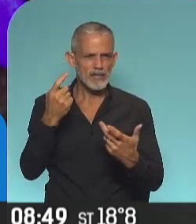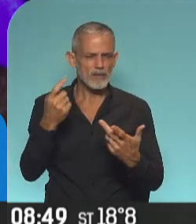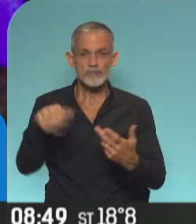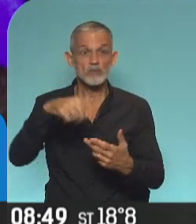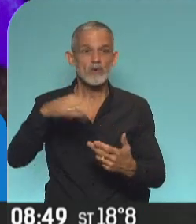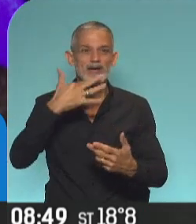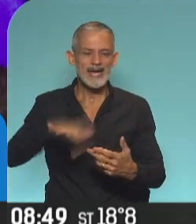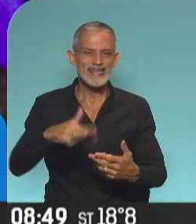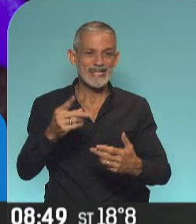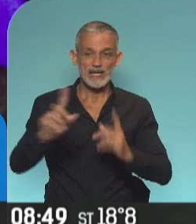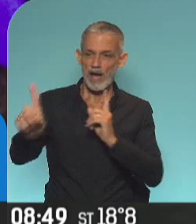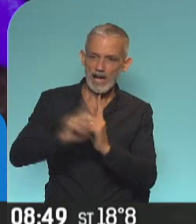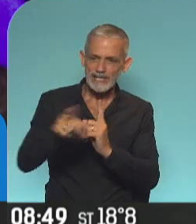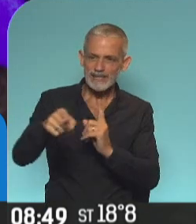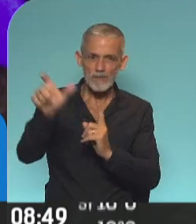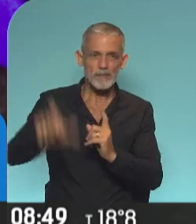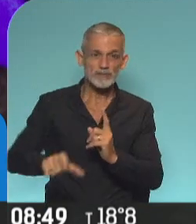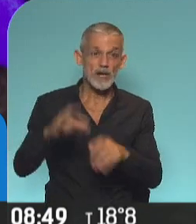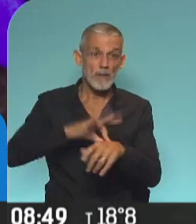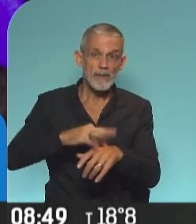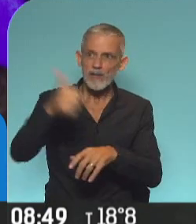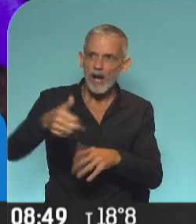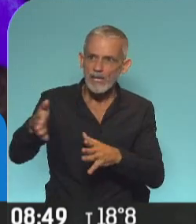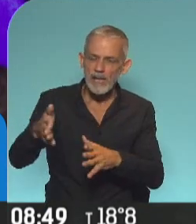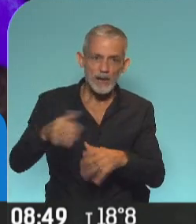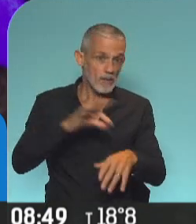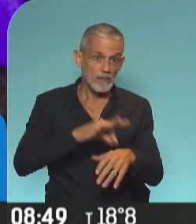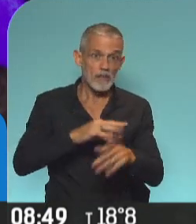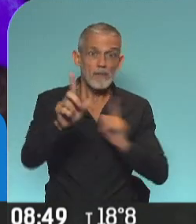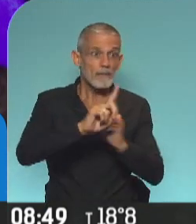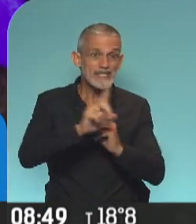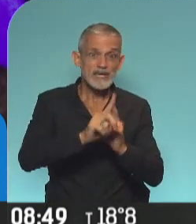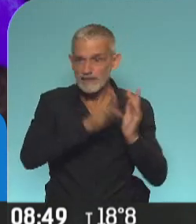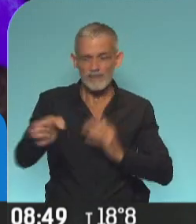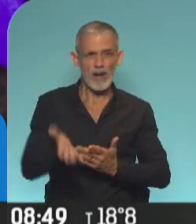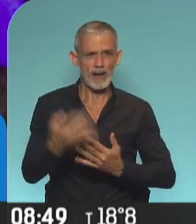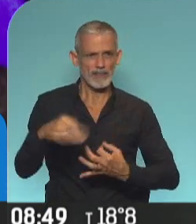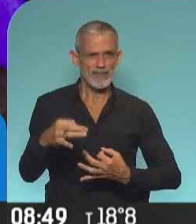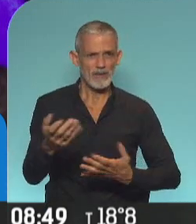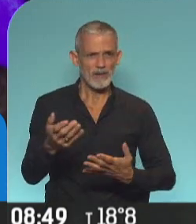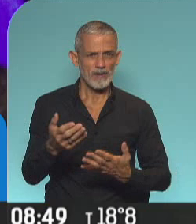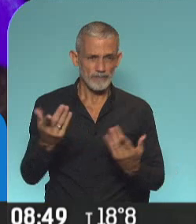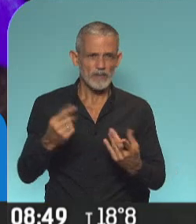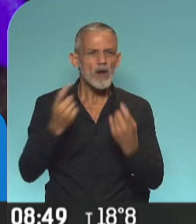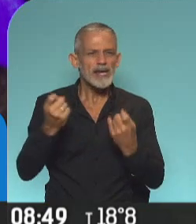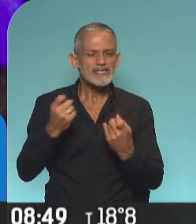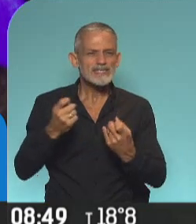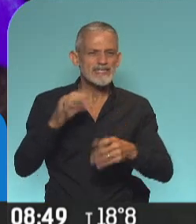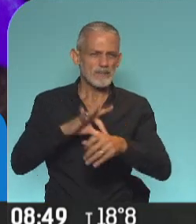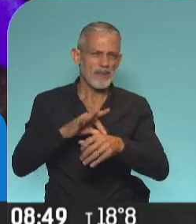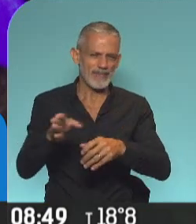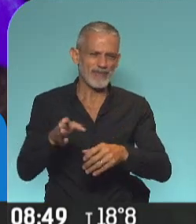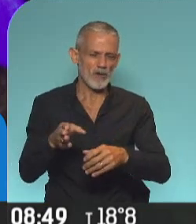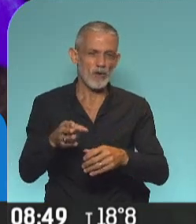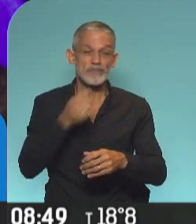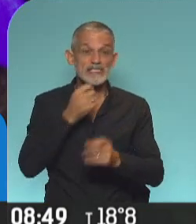de la asistencia del paciente es si el médico está los pacientes también tienen que venir de porque los pacientes no necesitan pero vos pensás